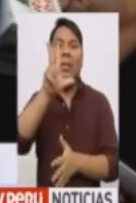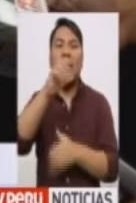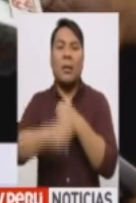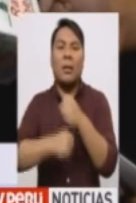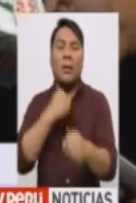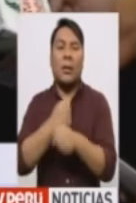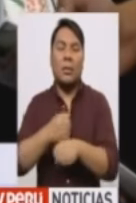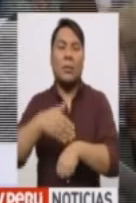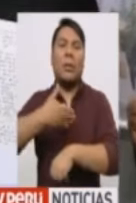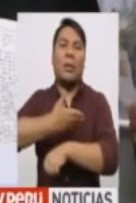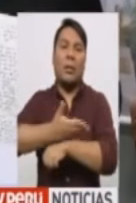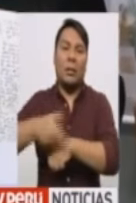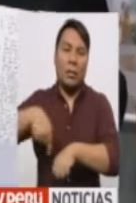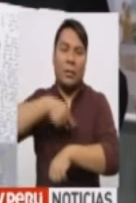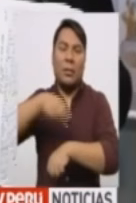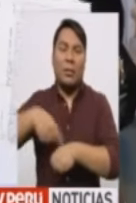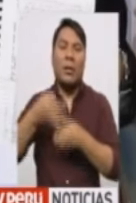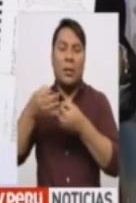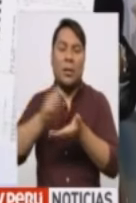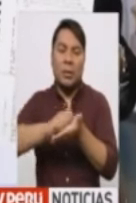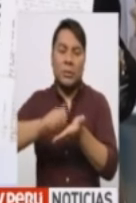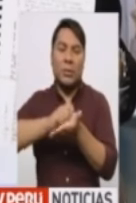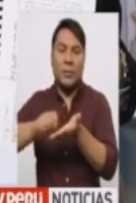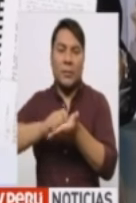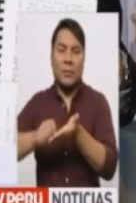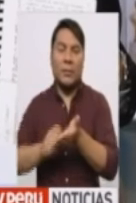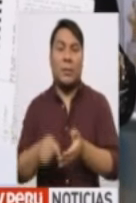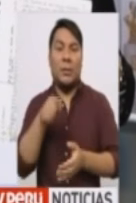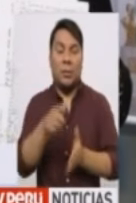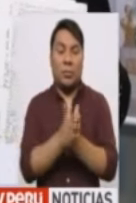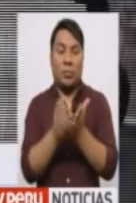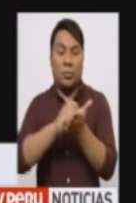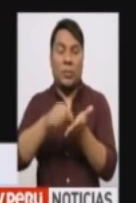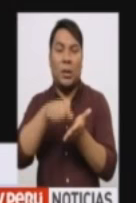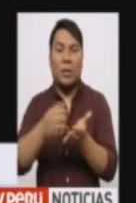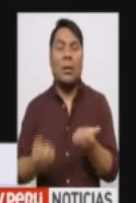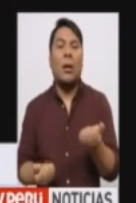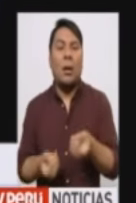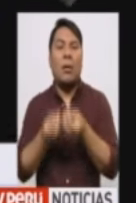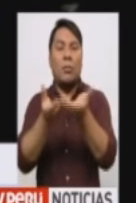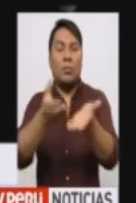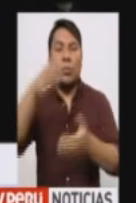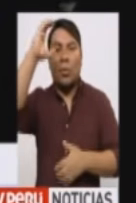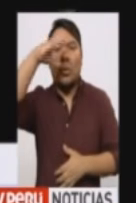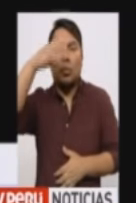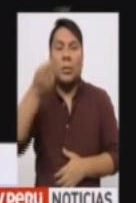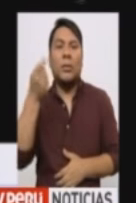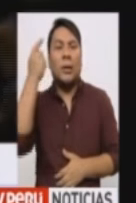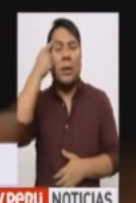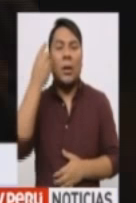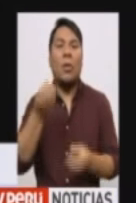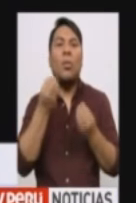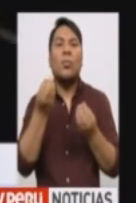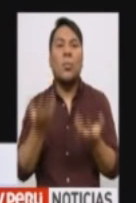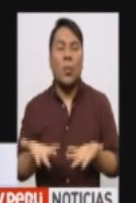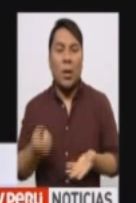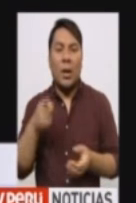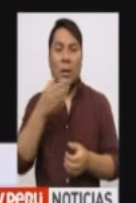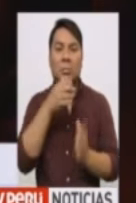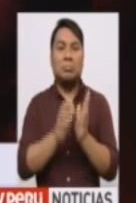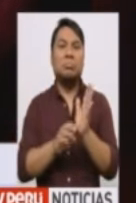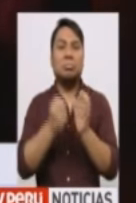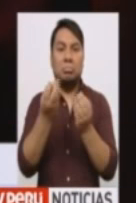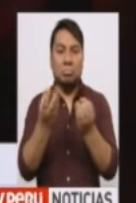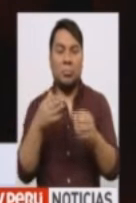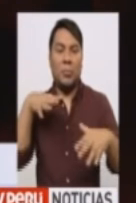en escribirlo, 3 años. Afirmó que el contenido de los libros aporta al conocimiento de cómo se enfrentó con éxito una situación